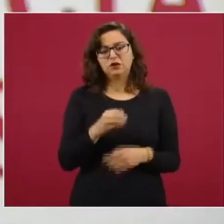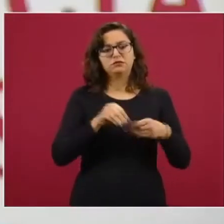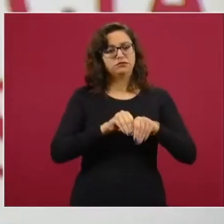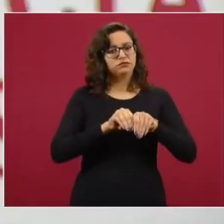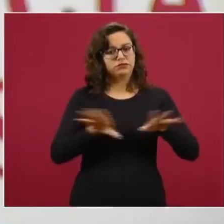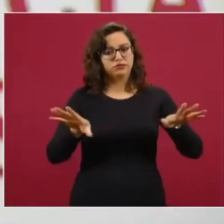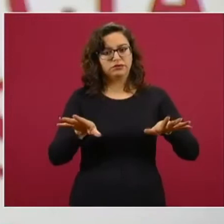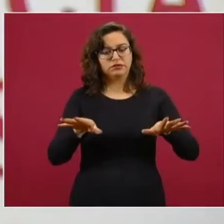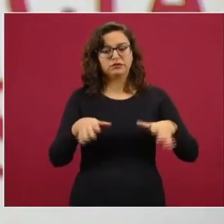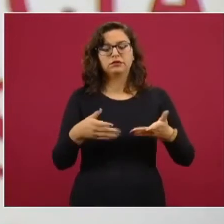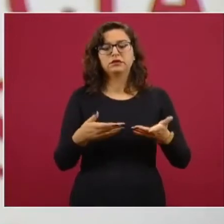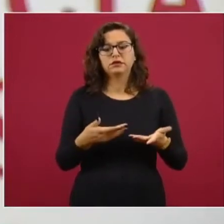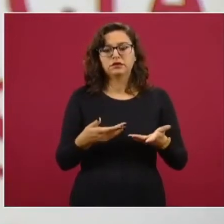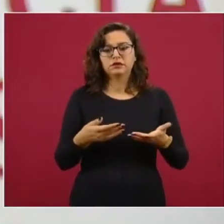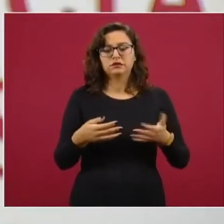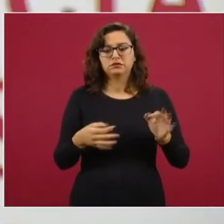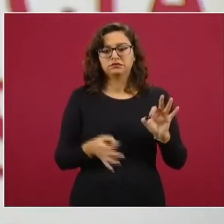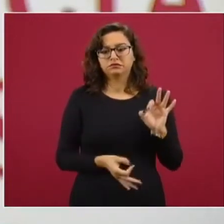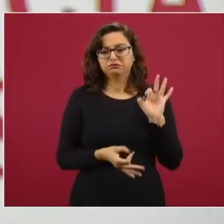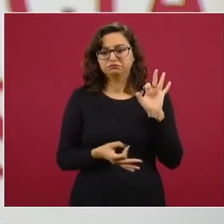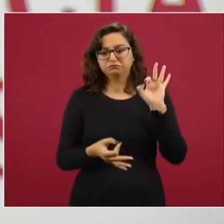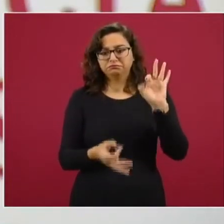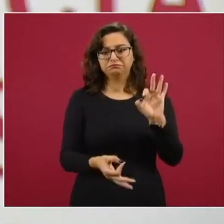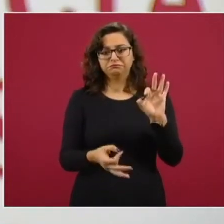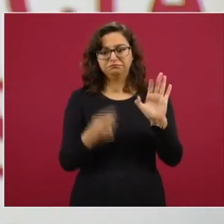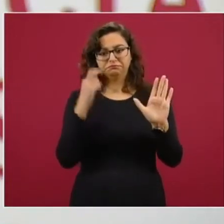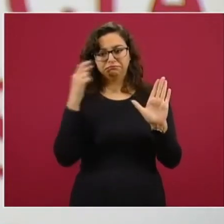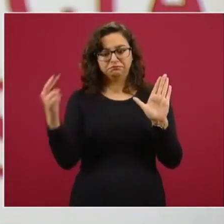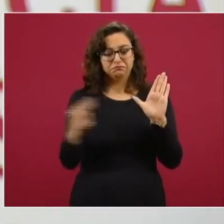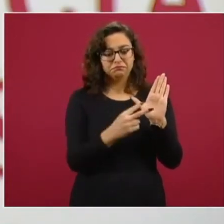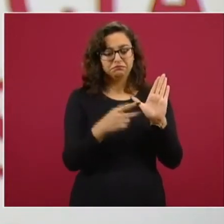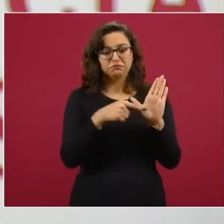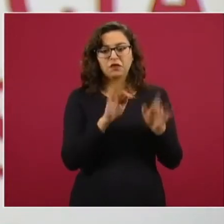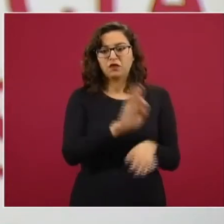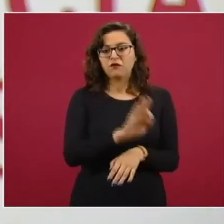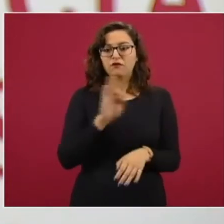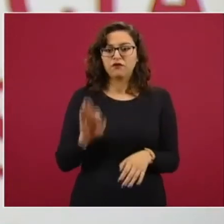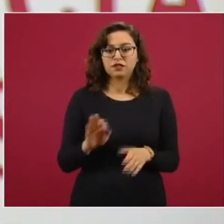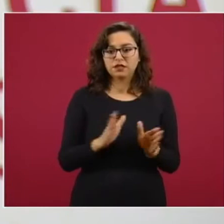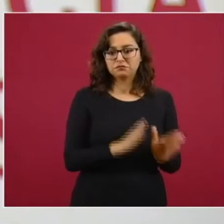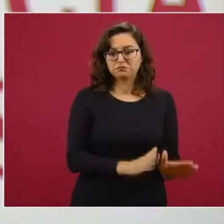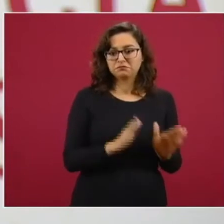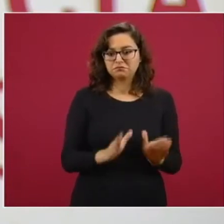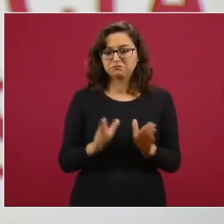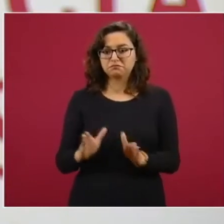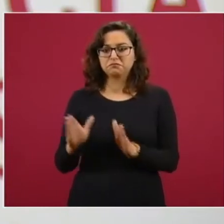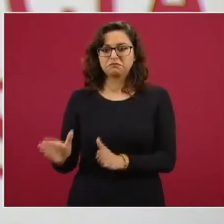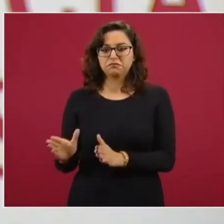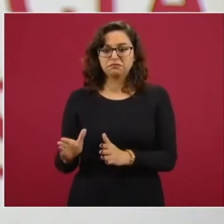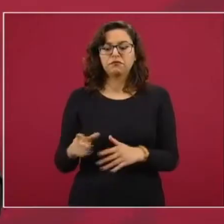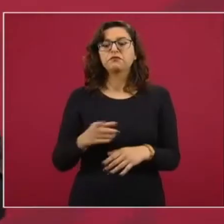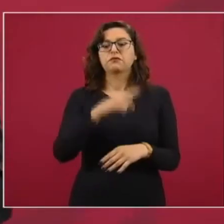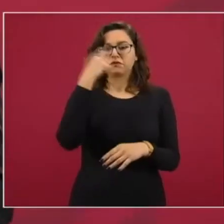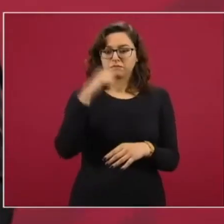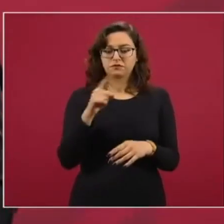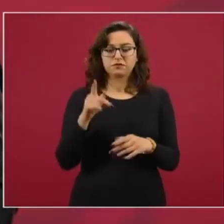Establece en esa misiva los plazos que tiene la empresa para